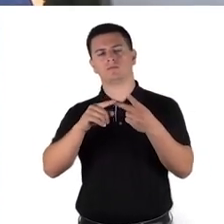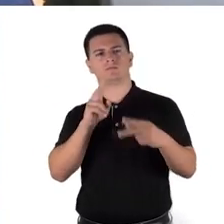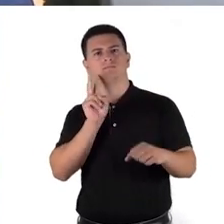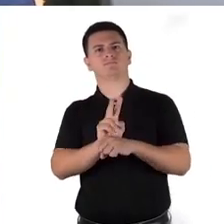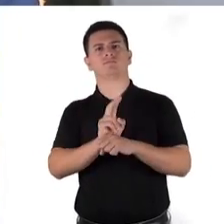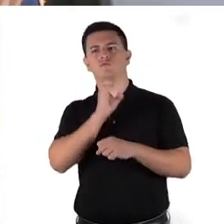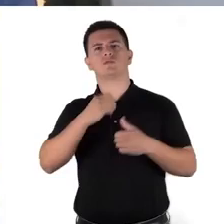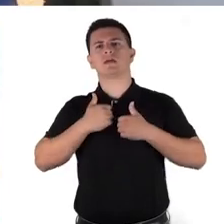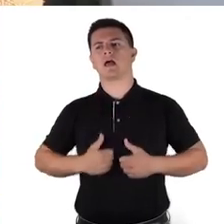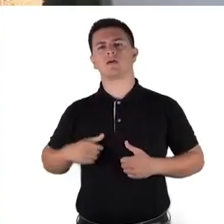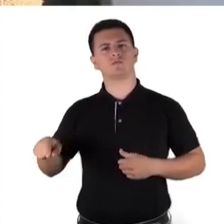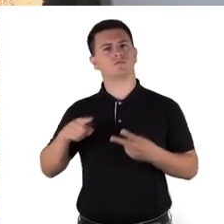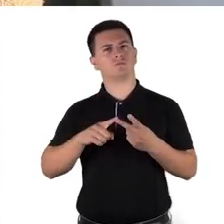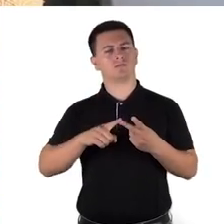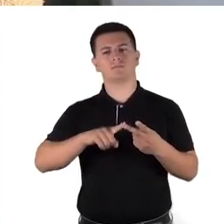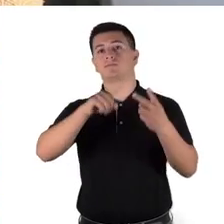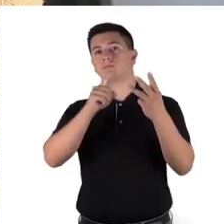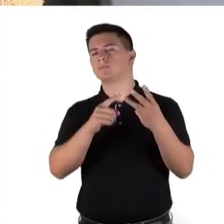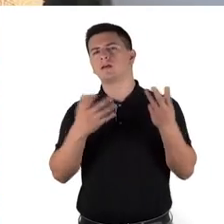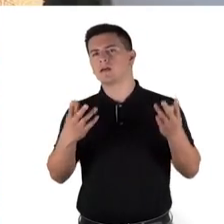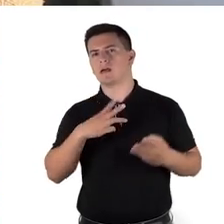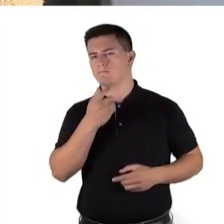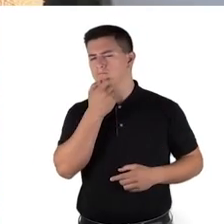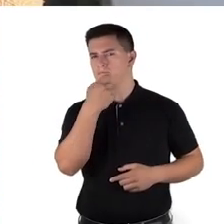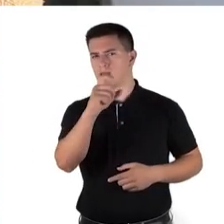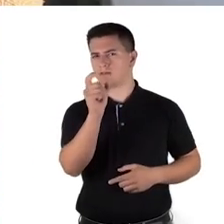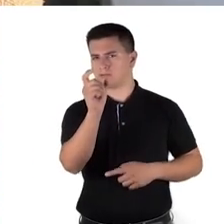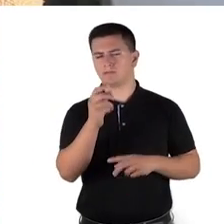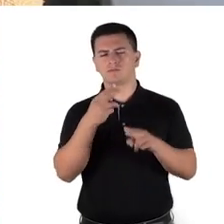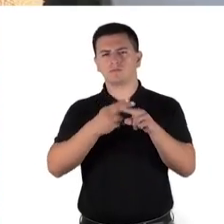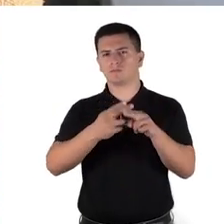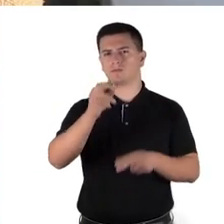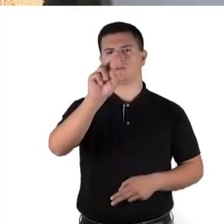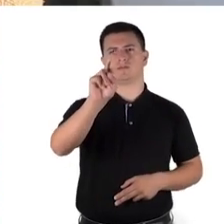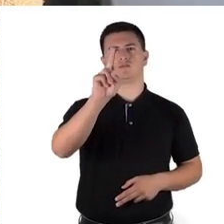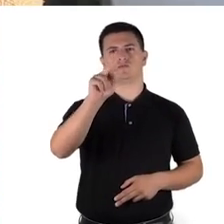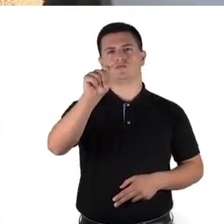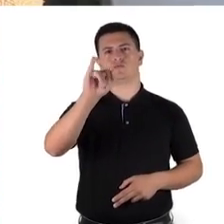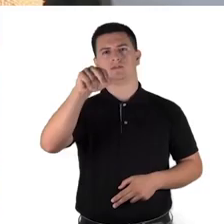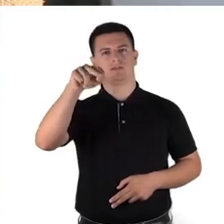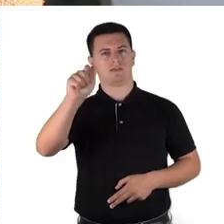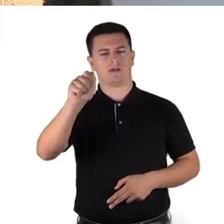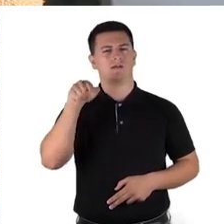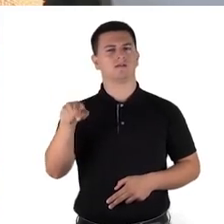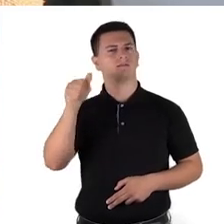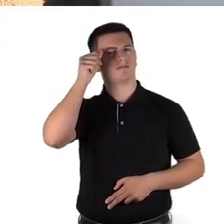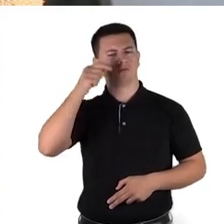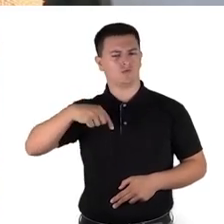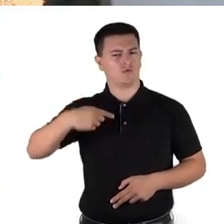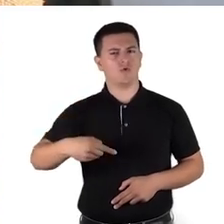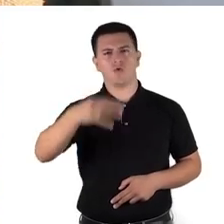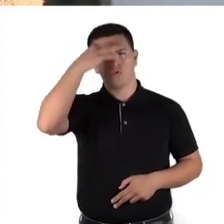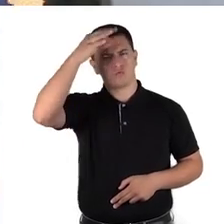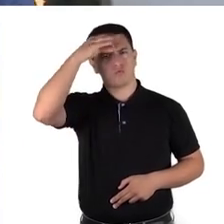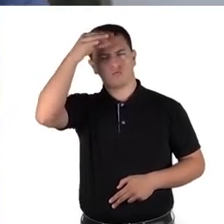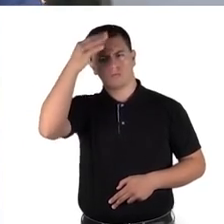dos puntos que hablamos del juego y la cuestión de prevención en cuestiones de salud, hay una palabra que es recurrente y que es la